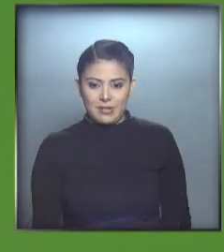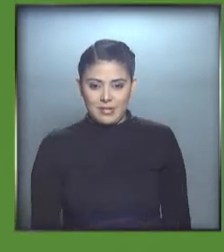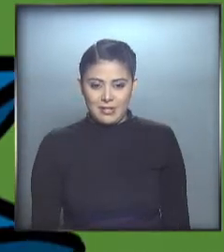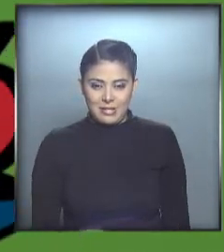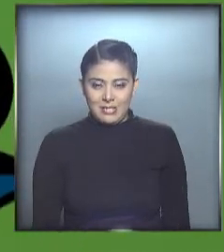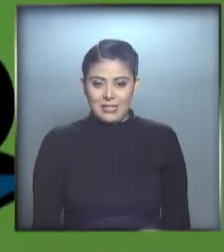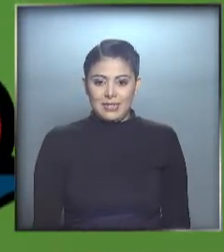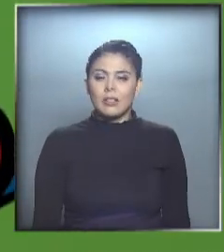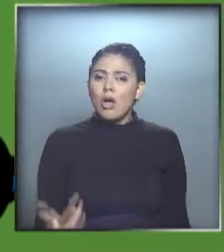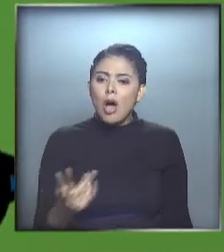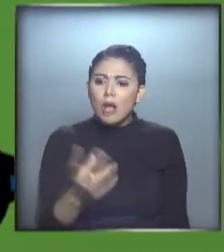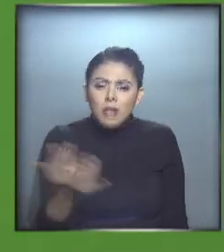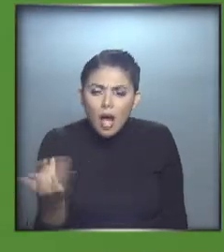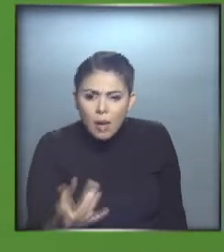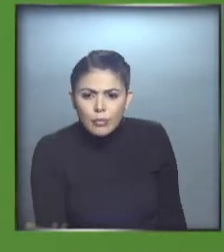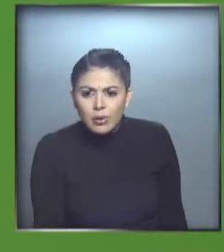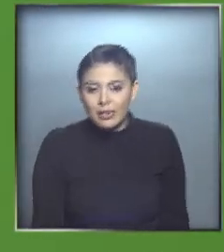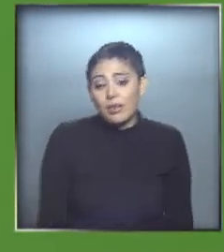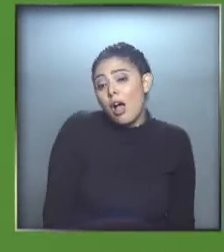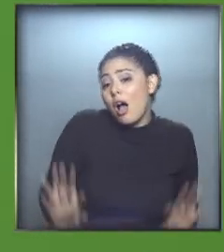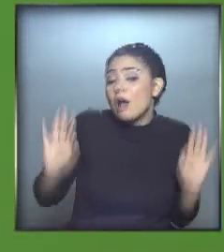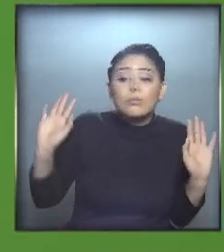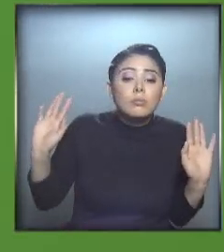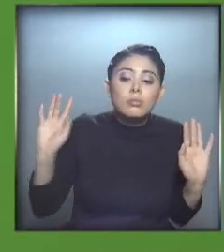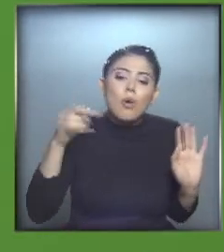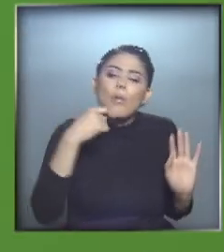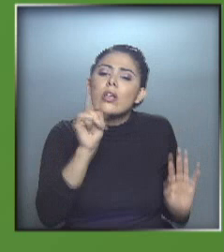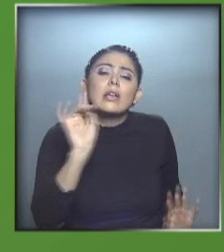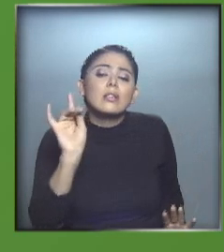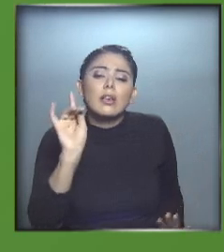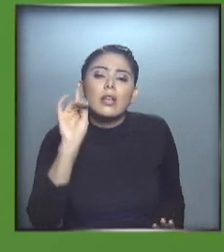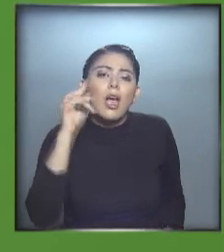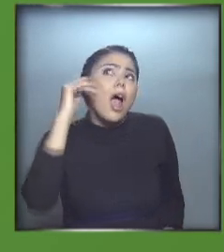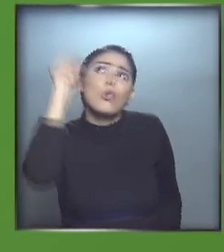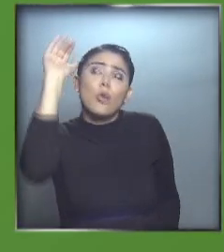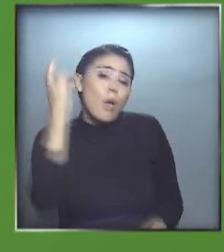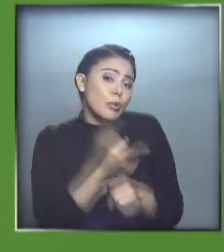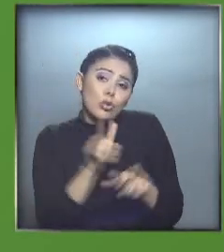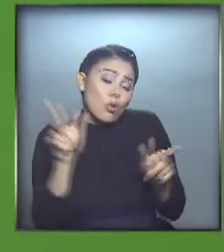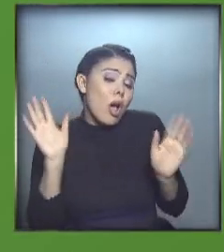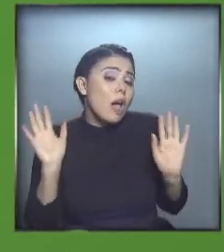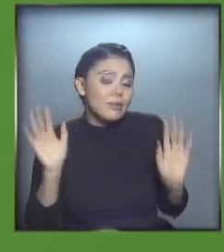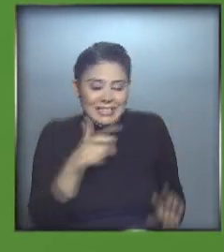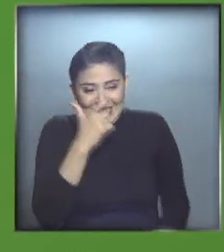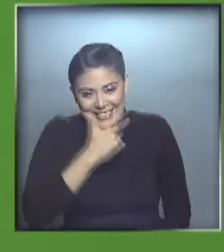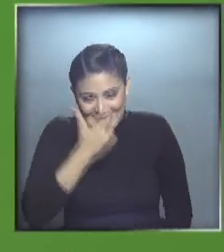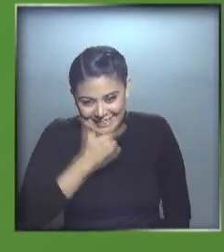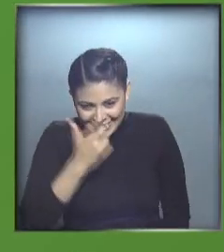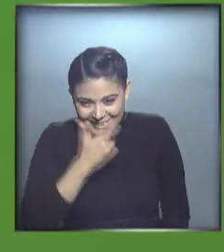eh No valió Ah no era que la altura no es importante